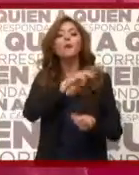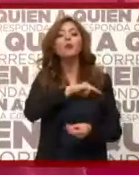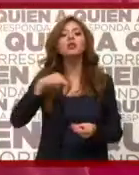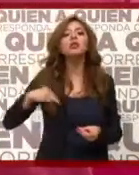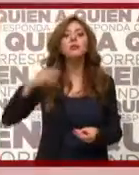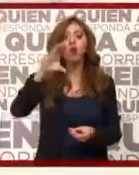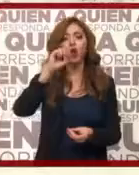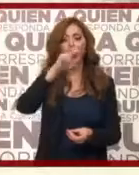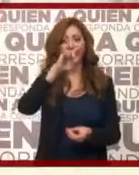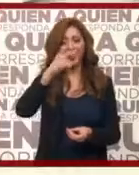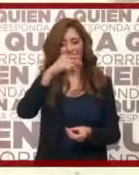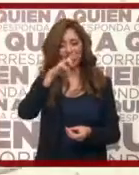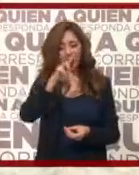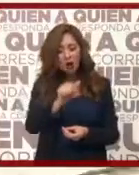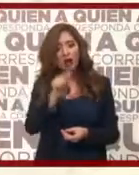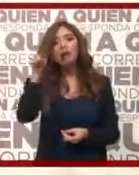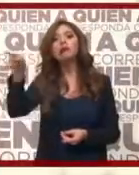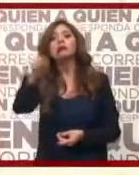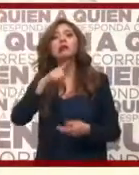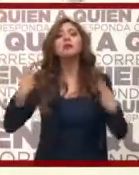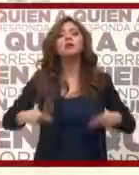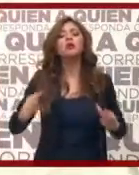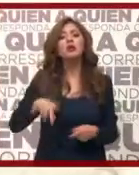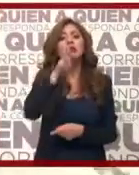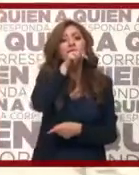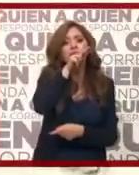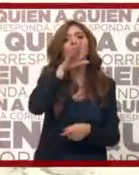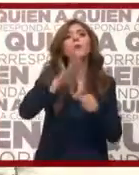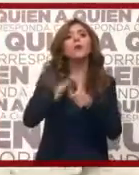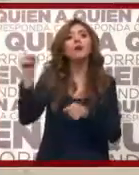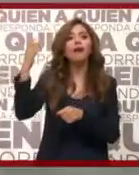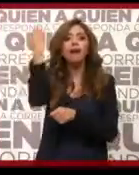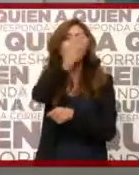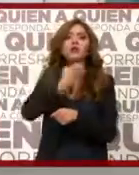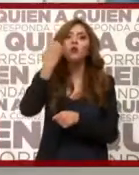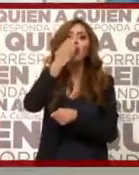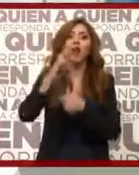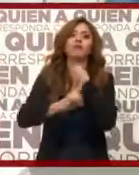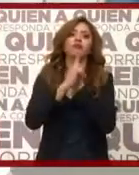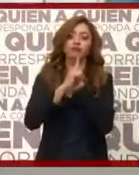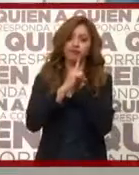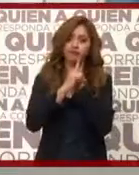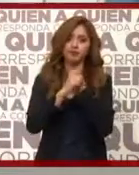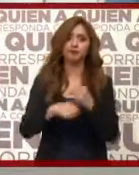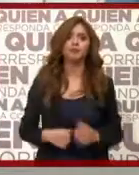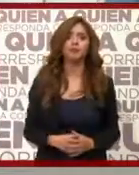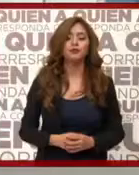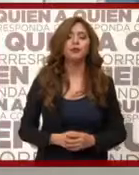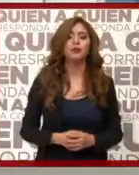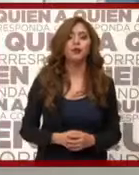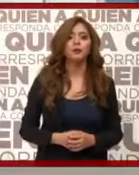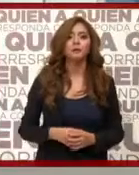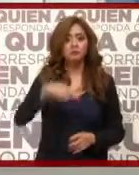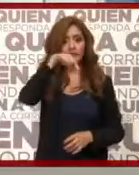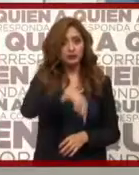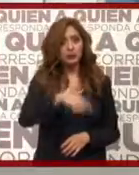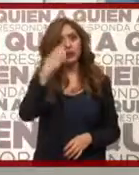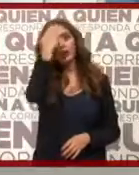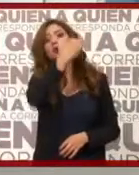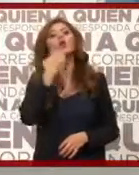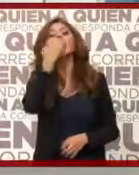Corregidora, se encuentran preocupados por las condiciones actuales de la escuela. Hemos tenido muchas carencias en esta escuela